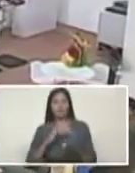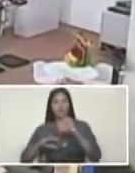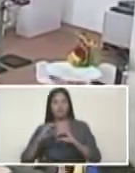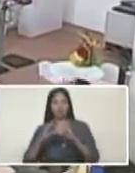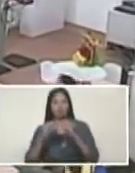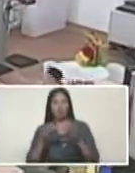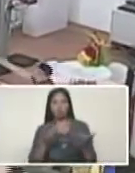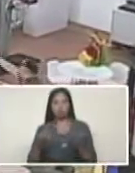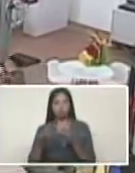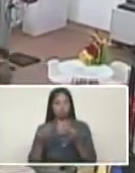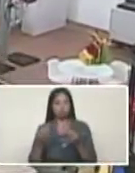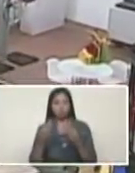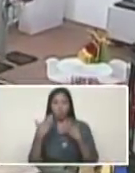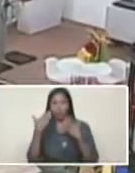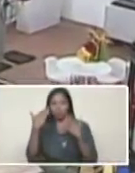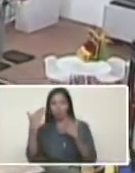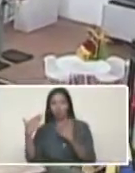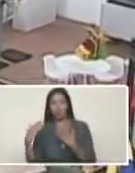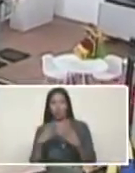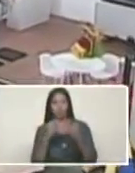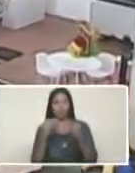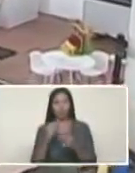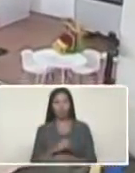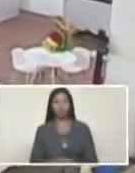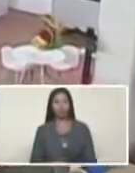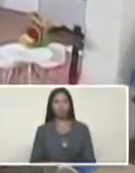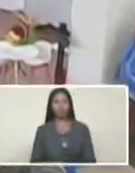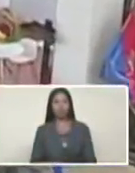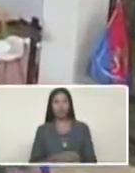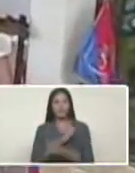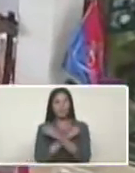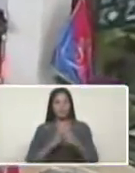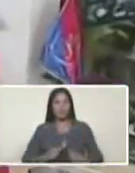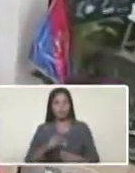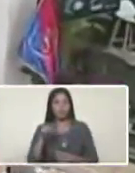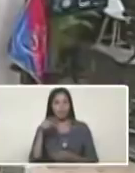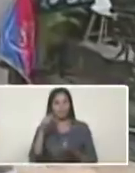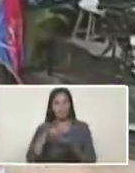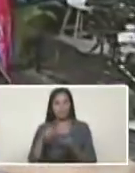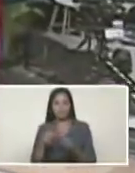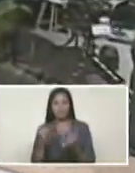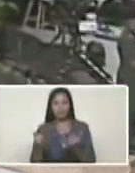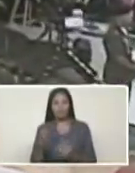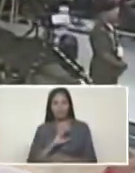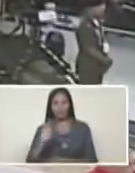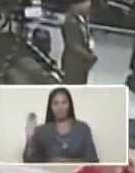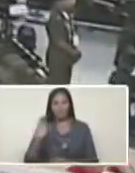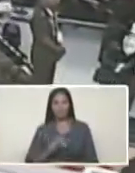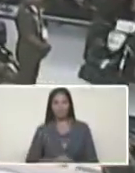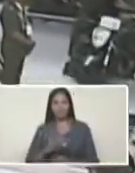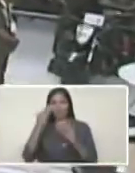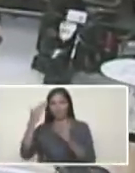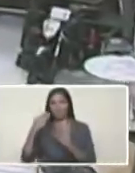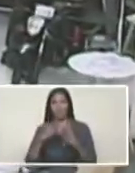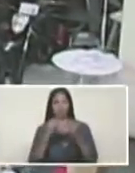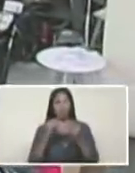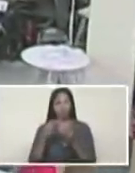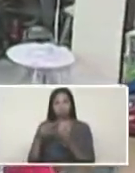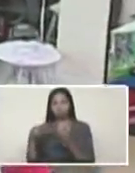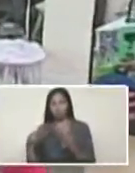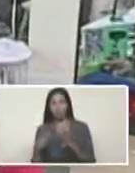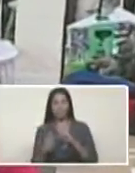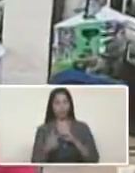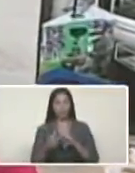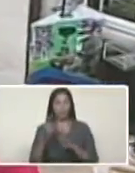científicos, tecnólogos, militares de nuestro país. Mi saludo. Tantas cosas que hay que